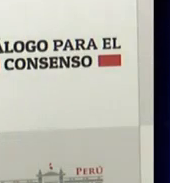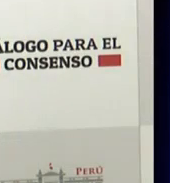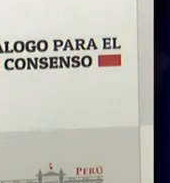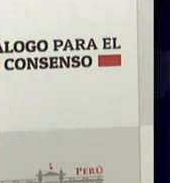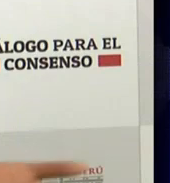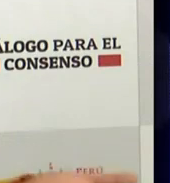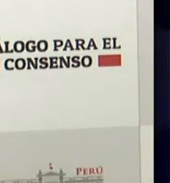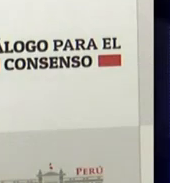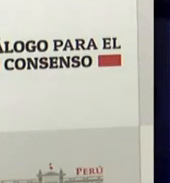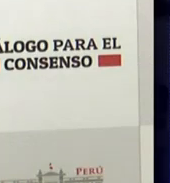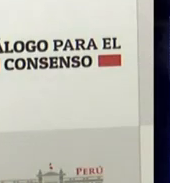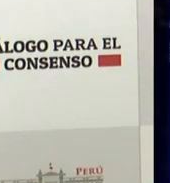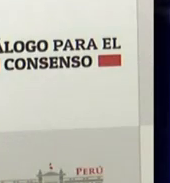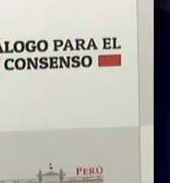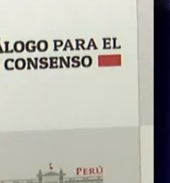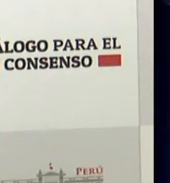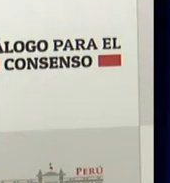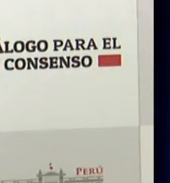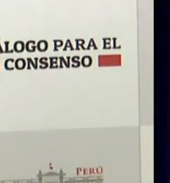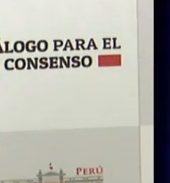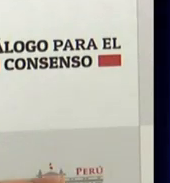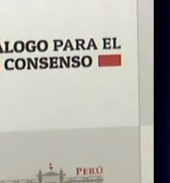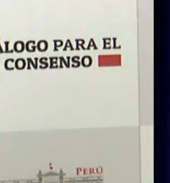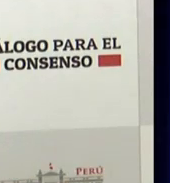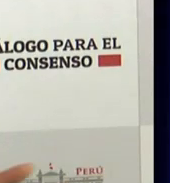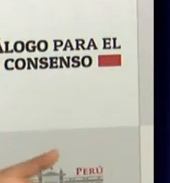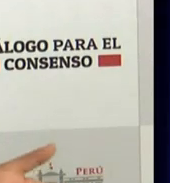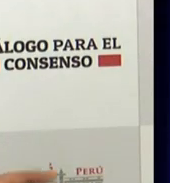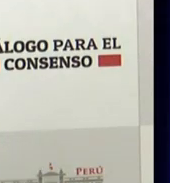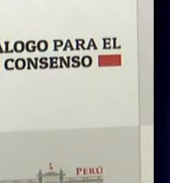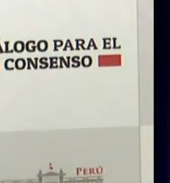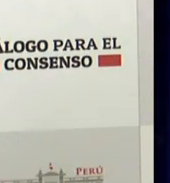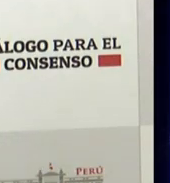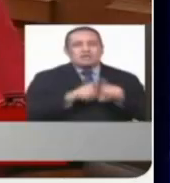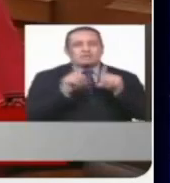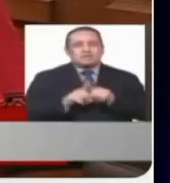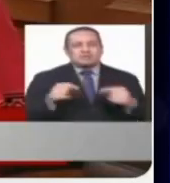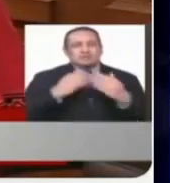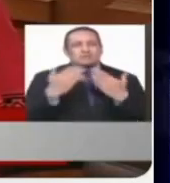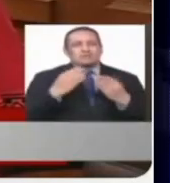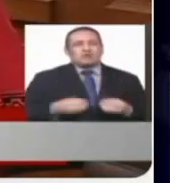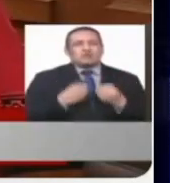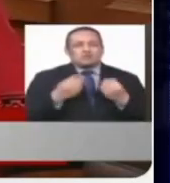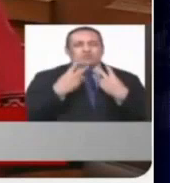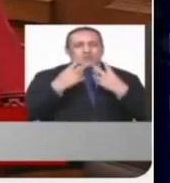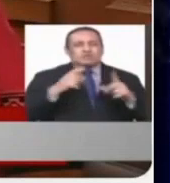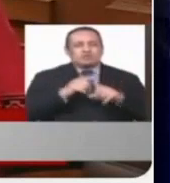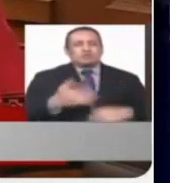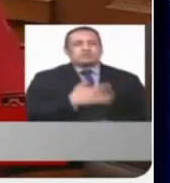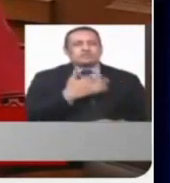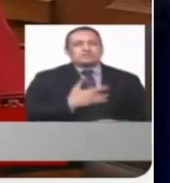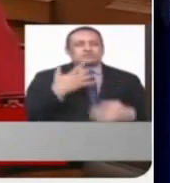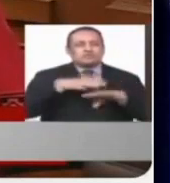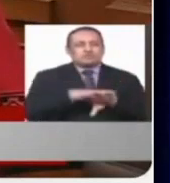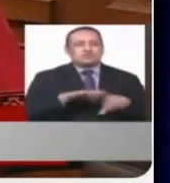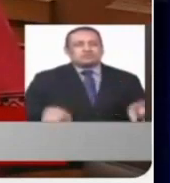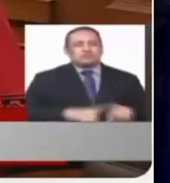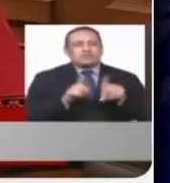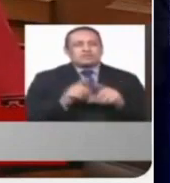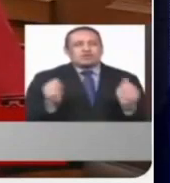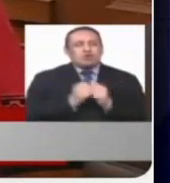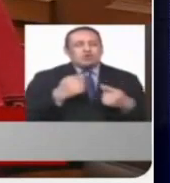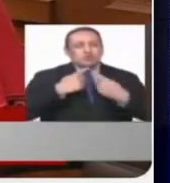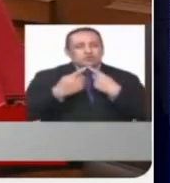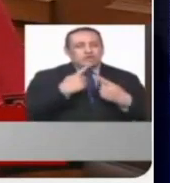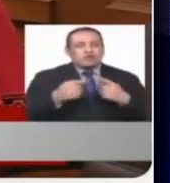investigación sumaria que se está haciendo en el Parlamento contra los 7 integrantes de la JNJ? Mire, a raíz de lo que yo he podido